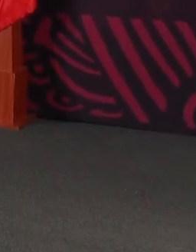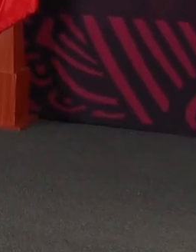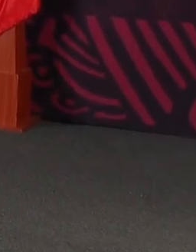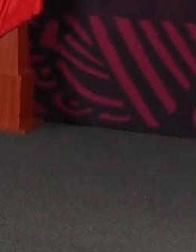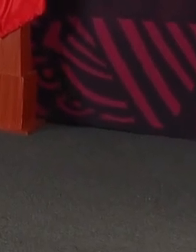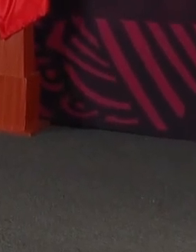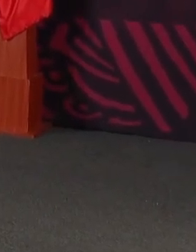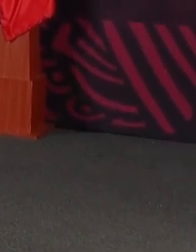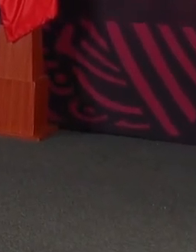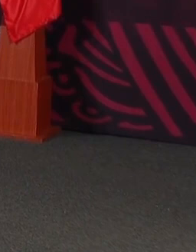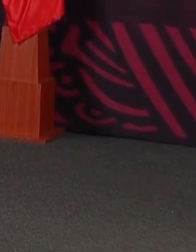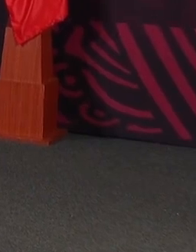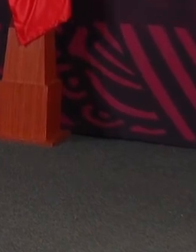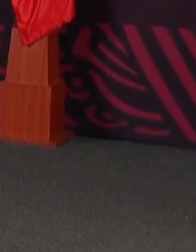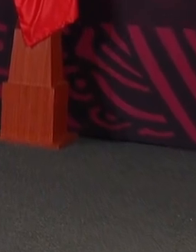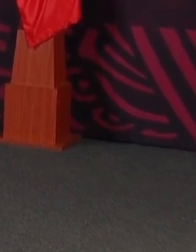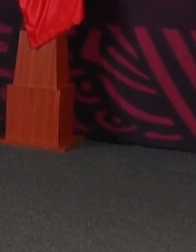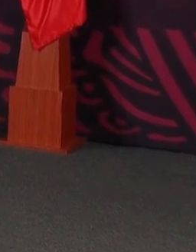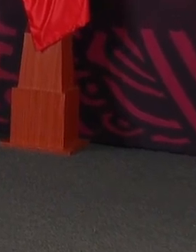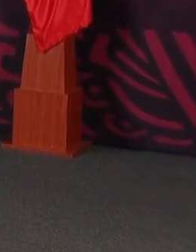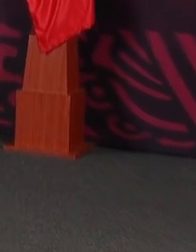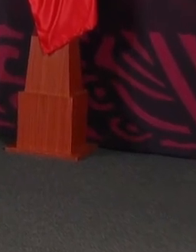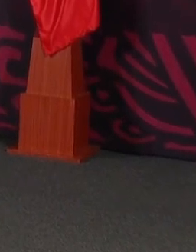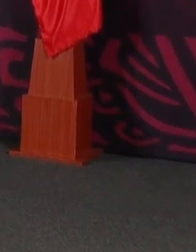¿Cómo está?